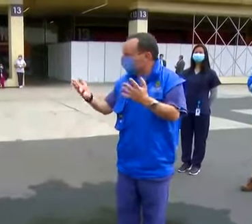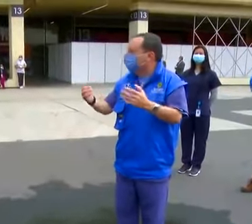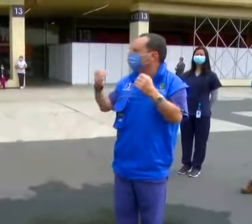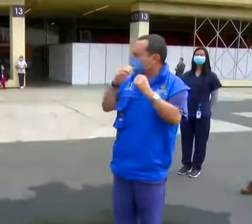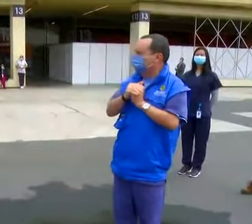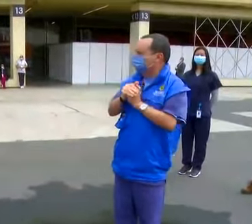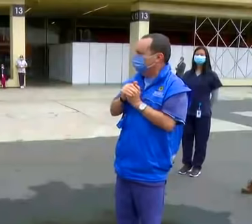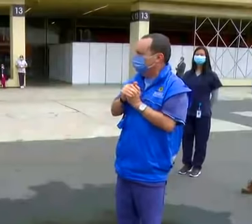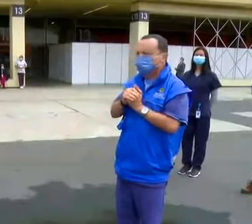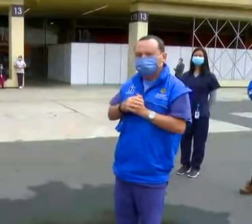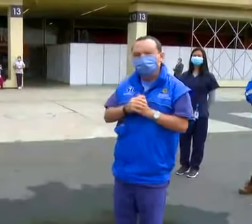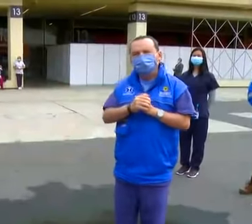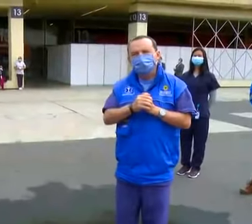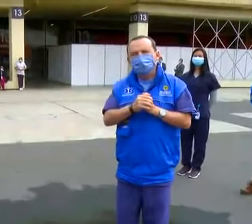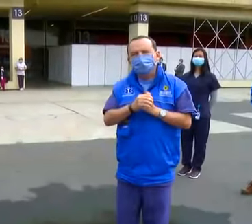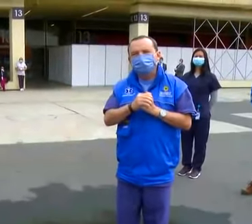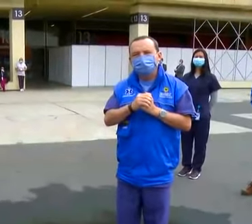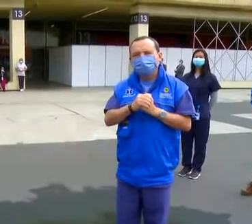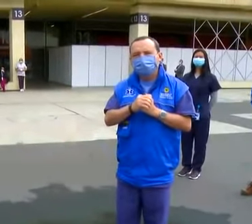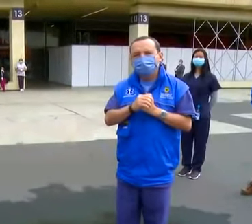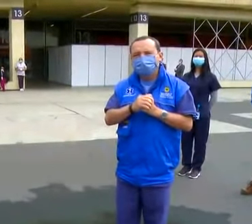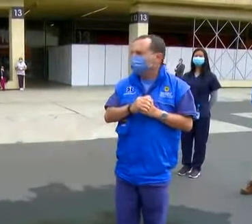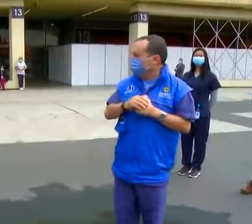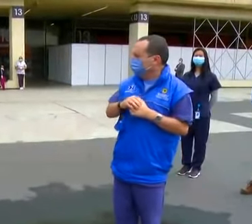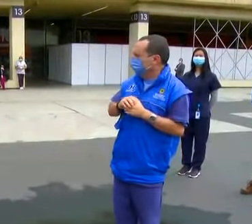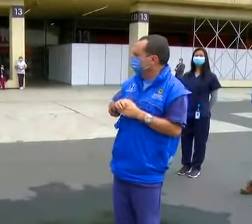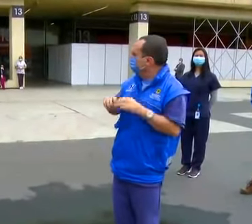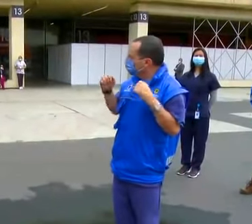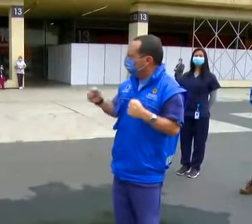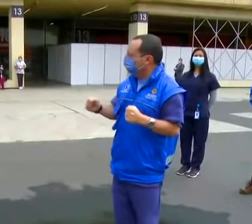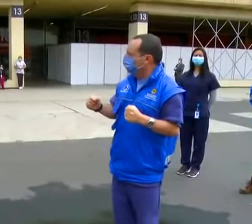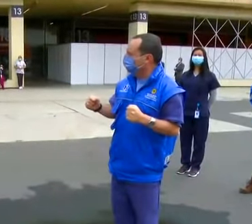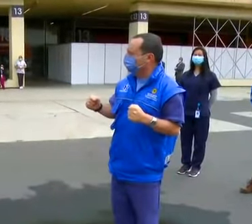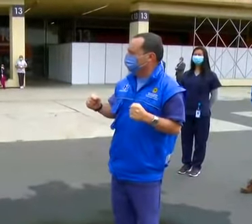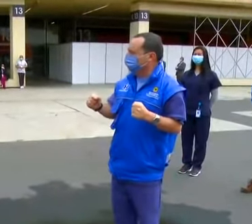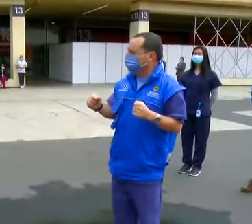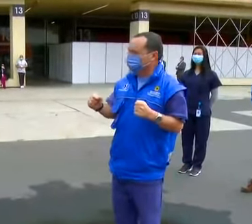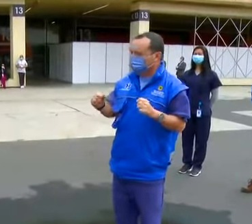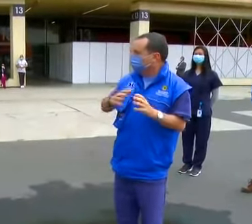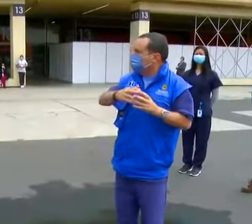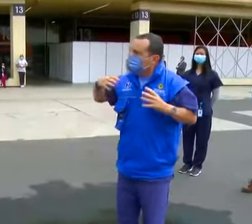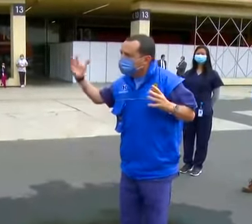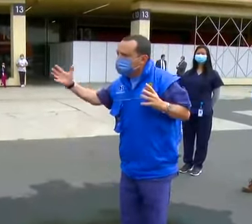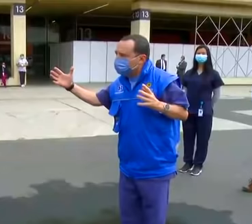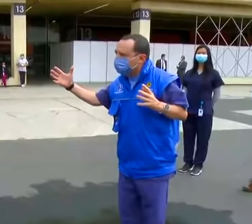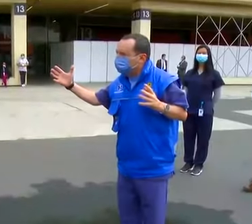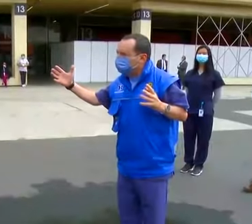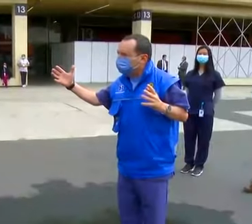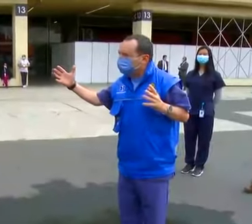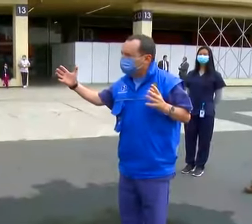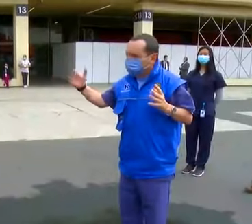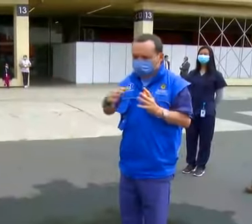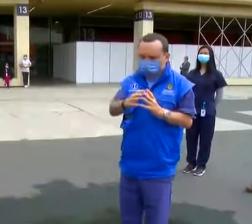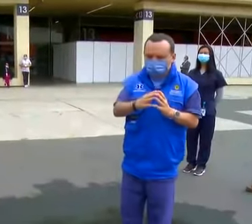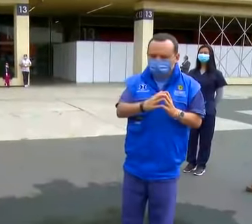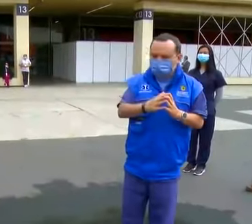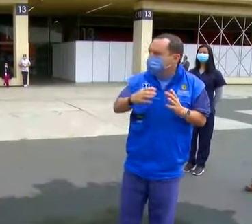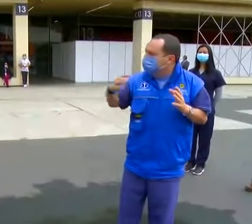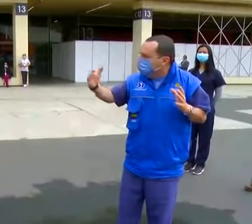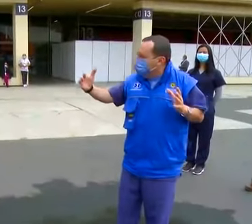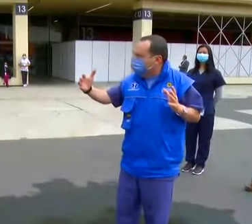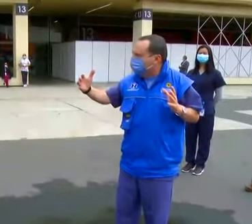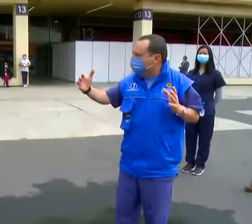nuevos ventiladores se han instalado en Bogotá, en la red privada y en la red pública con un esfuerzo extraordinario. Y vamos a seguir creciendo. Tenemos que